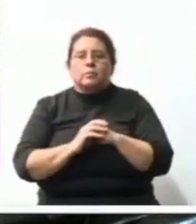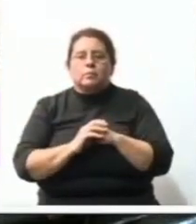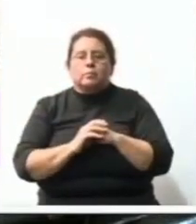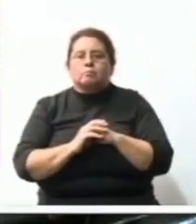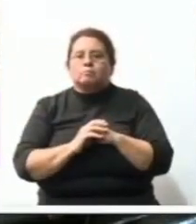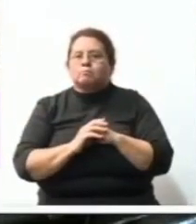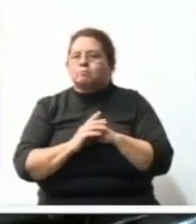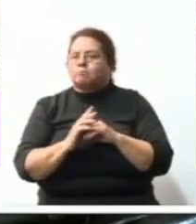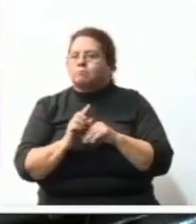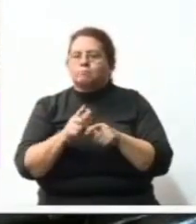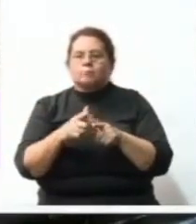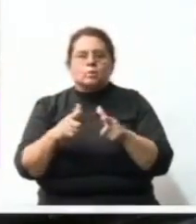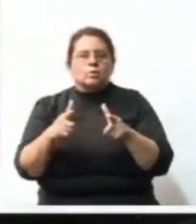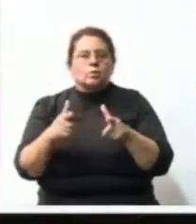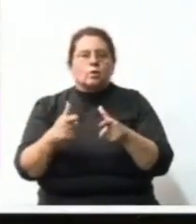no alcanzó la mayoría necesaria